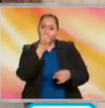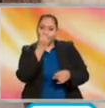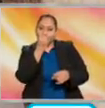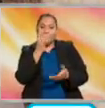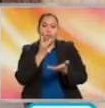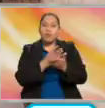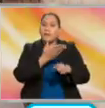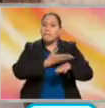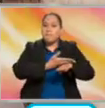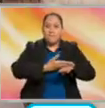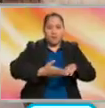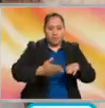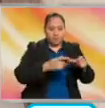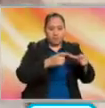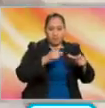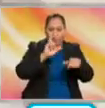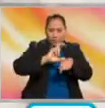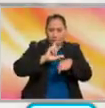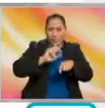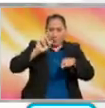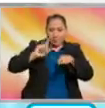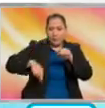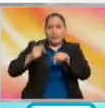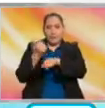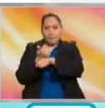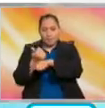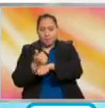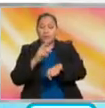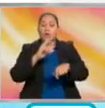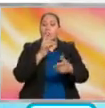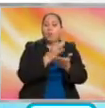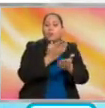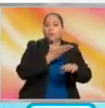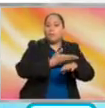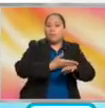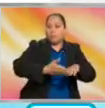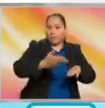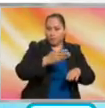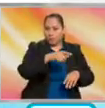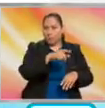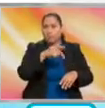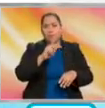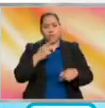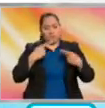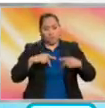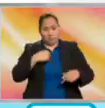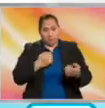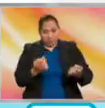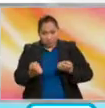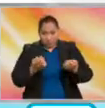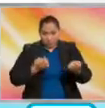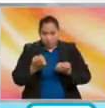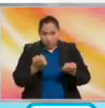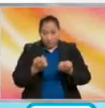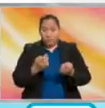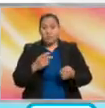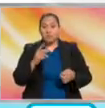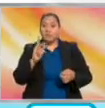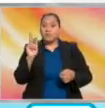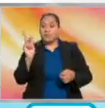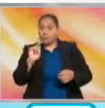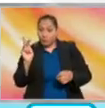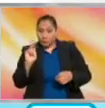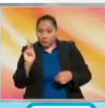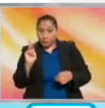pura clara. Tú acabas de decir que hay que consumir el huevo completo, pero para la gente que hacemos ejercicio, el consumo de proteínas